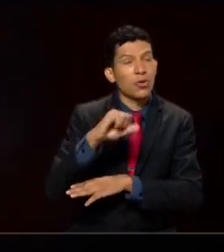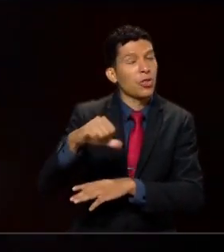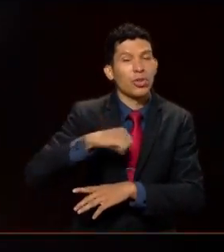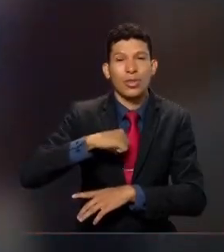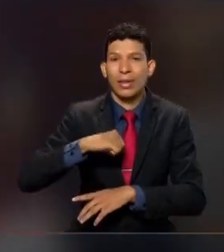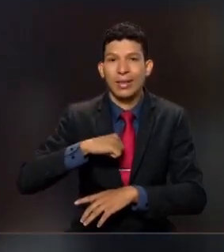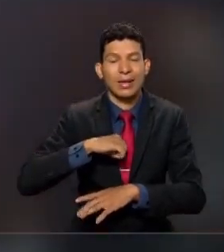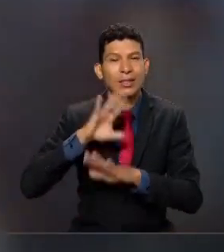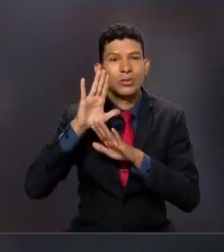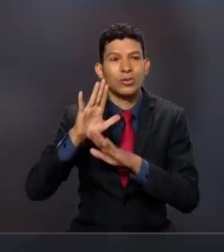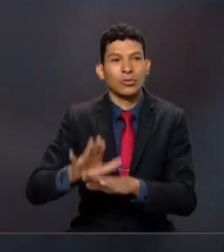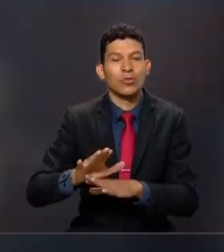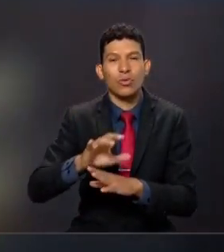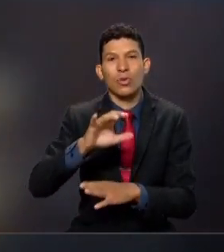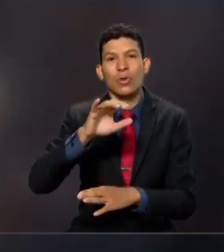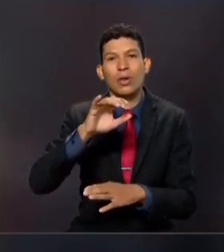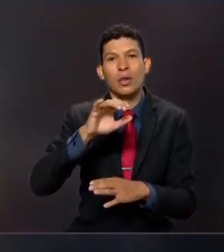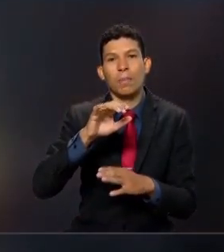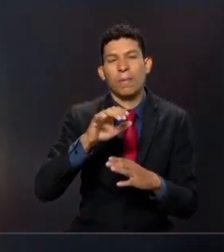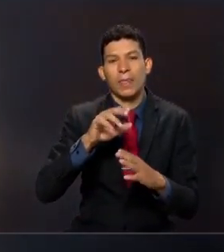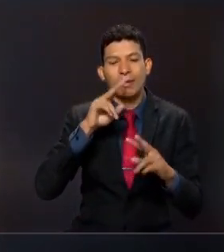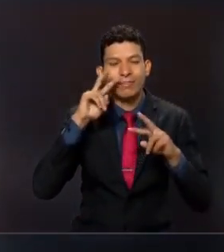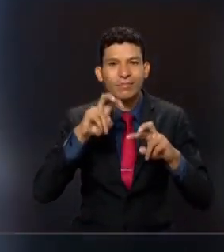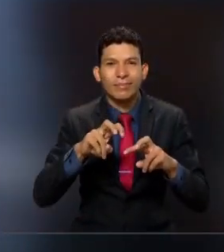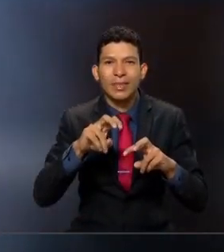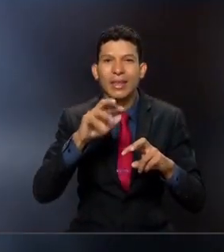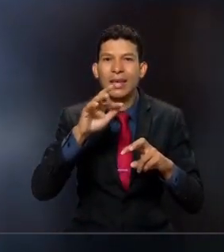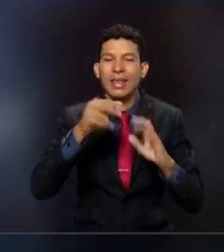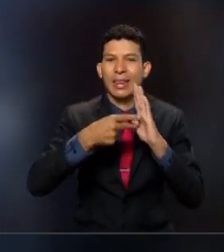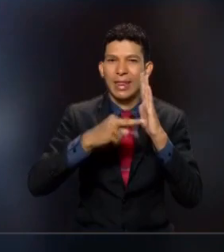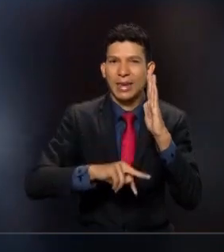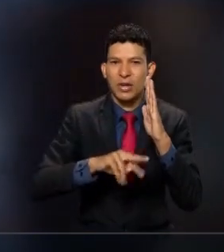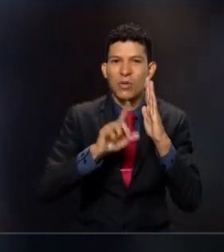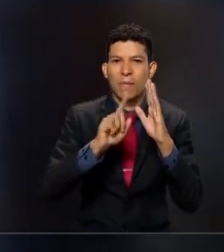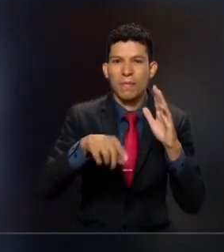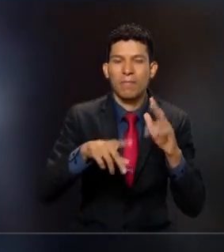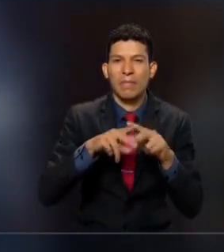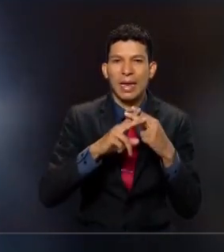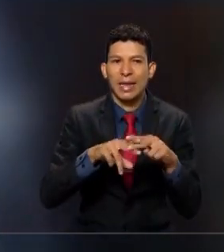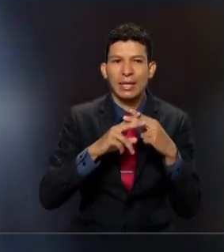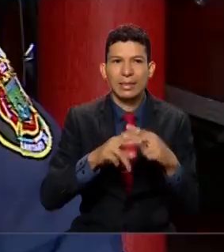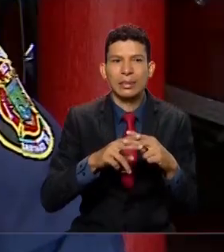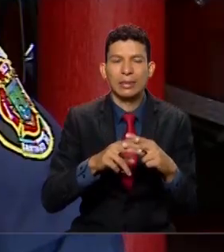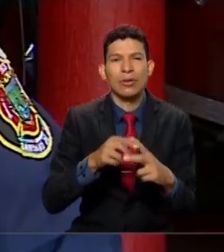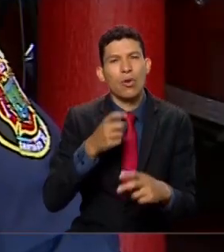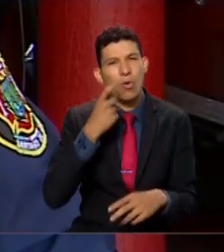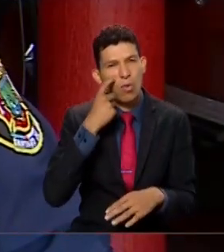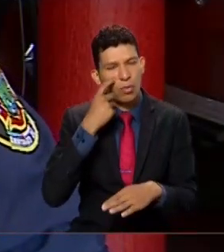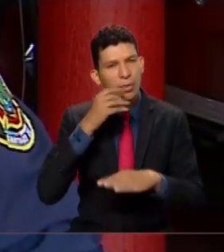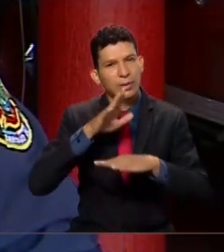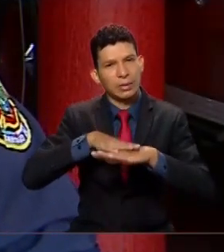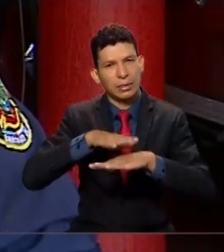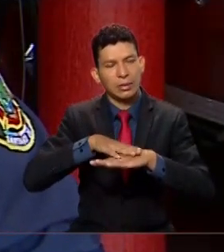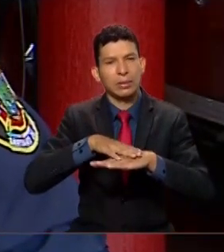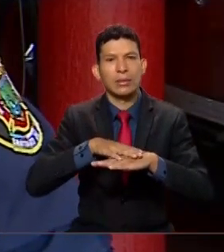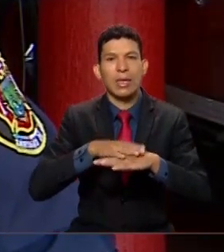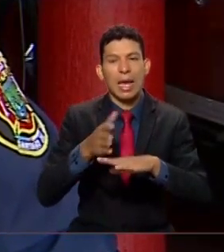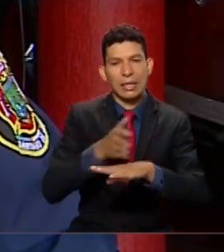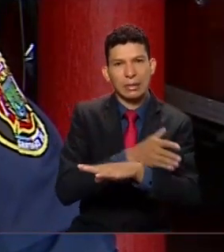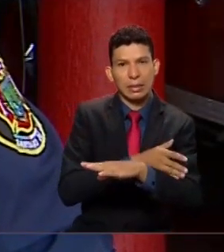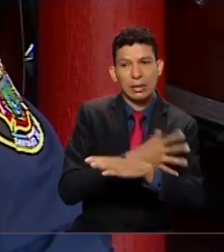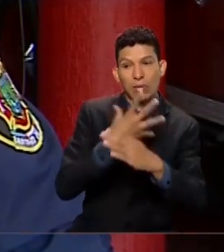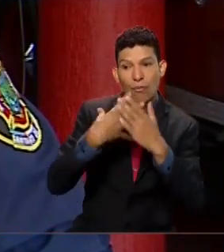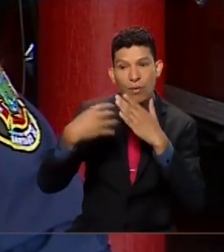revisión técnico-mecánica se volcó. El conductor sufrió lesiones múltiples. Recuerden siempre la inspección del vehículo antes de salir